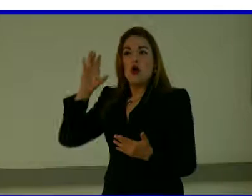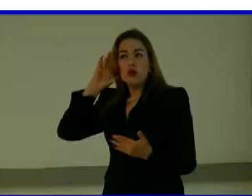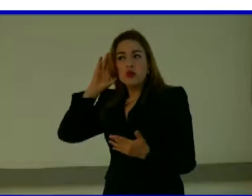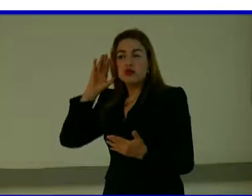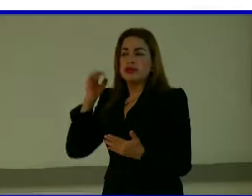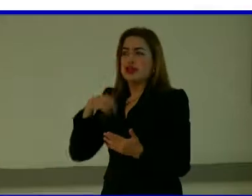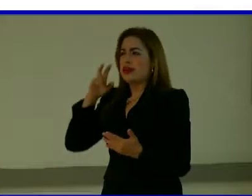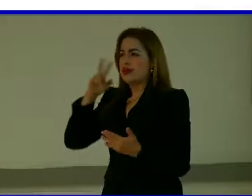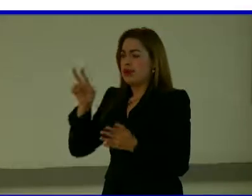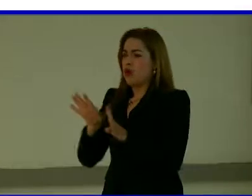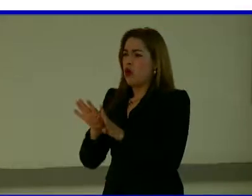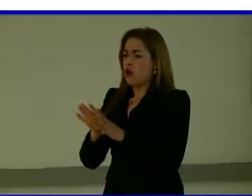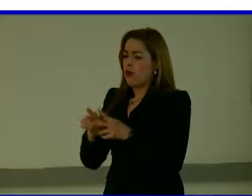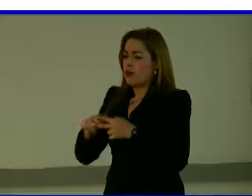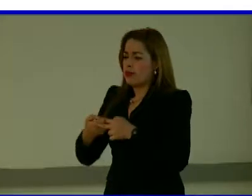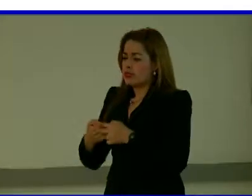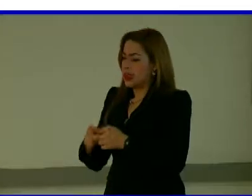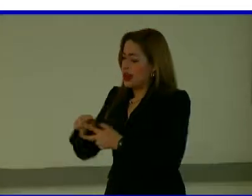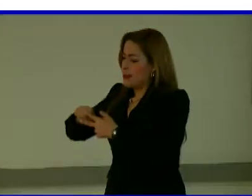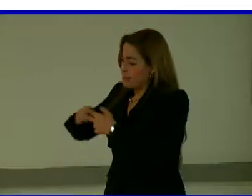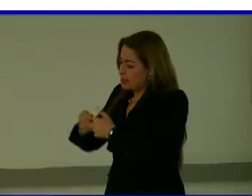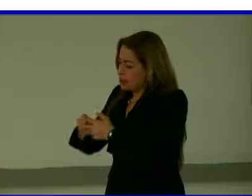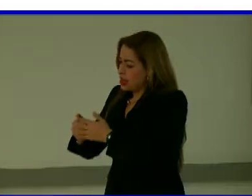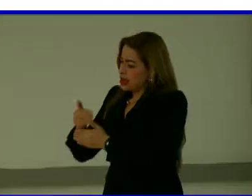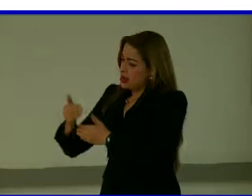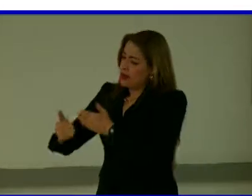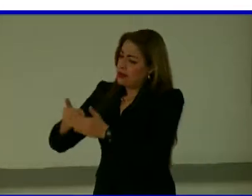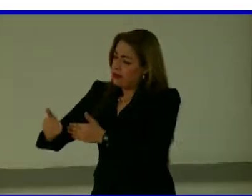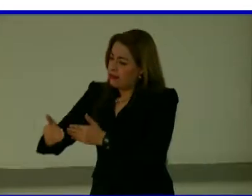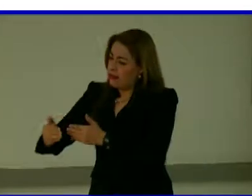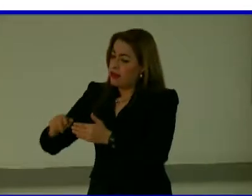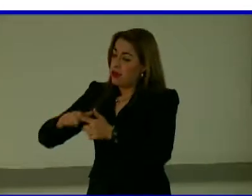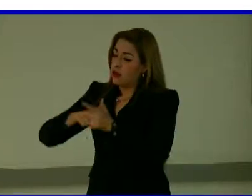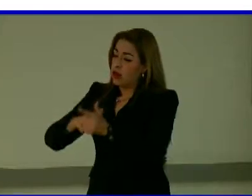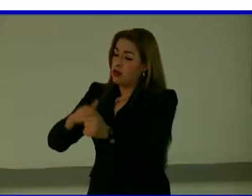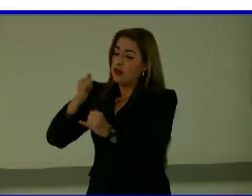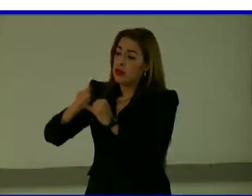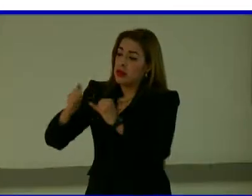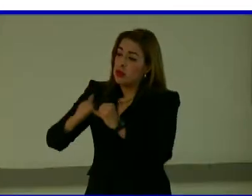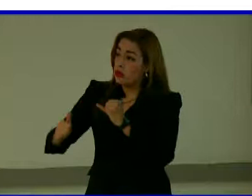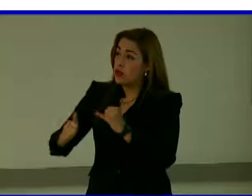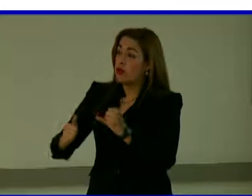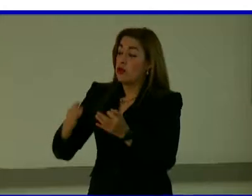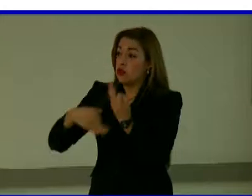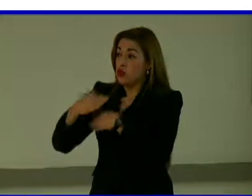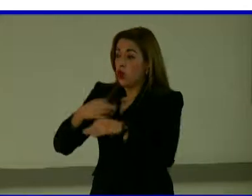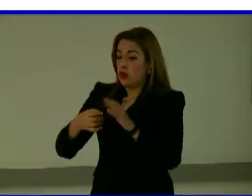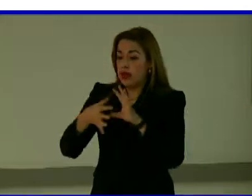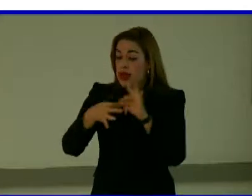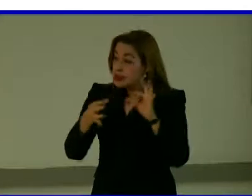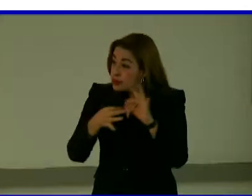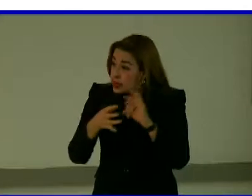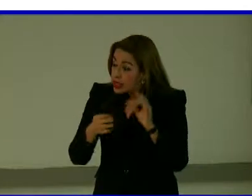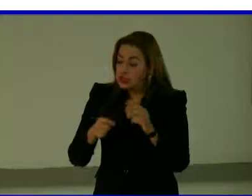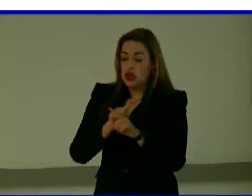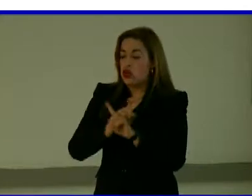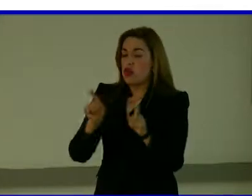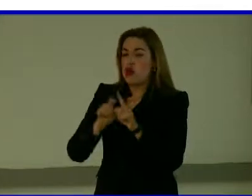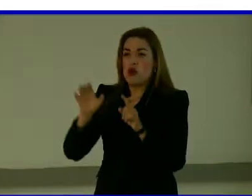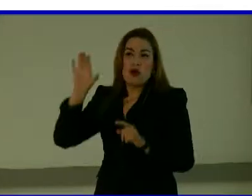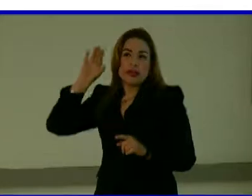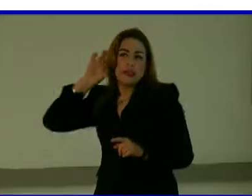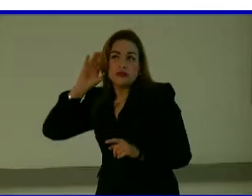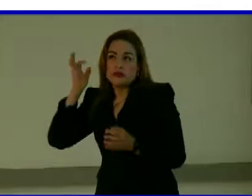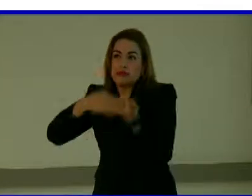final de las instrucciones no se van de una forma impulsiva, con la energía o